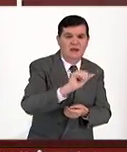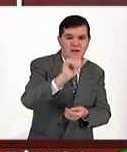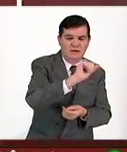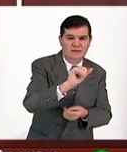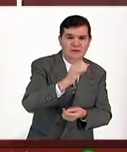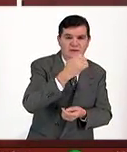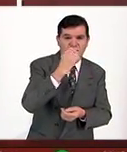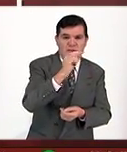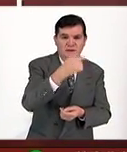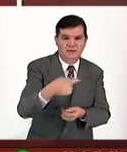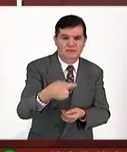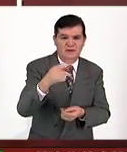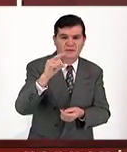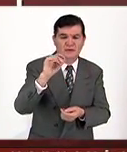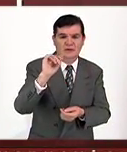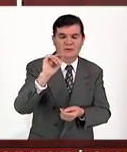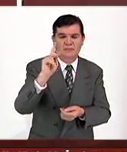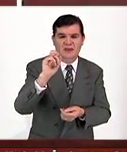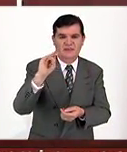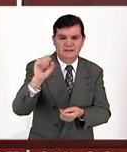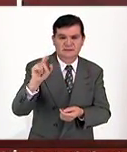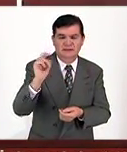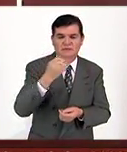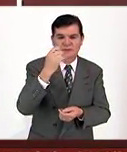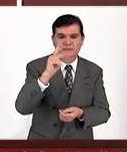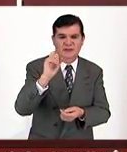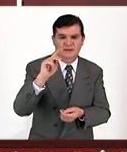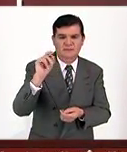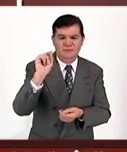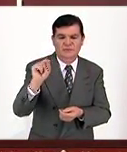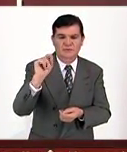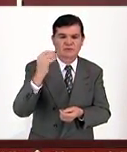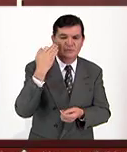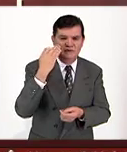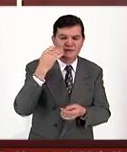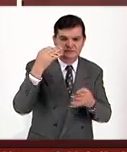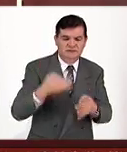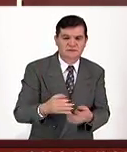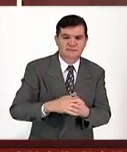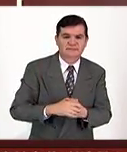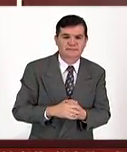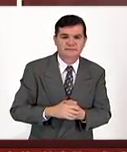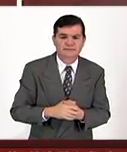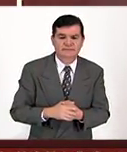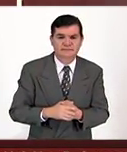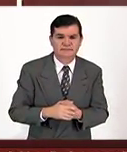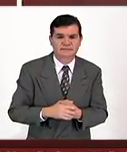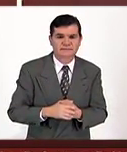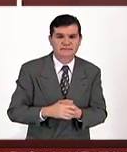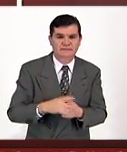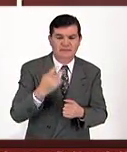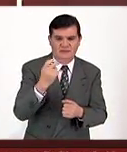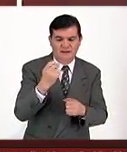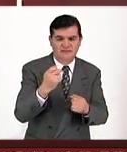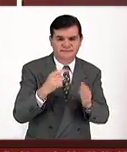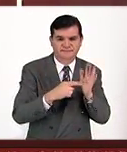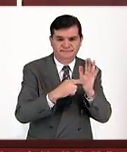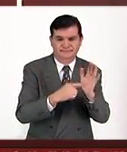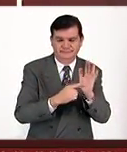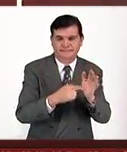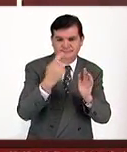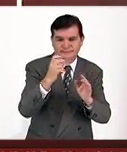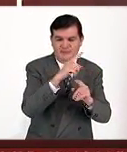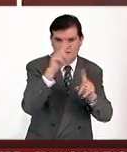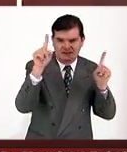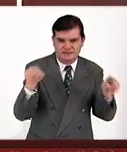@escuela_padres Ok, y Facebook escuelaparapadres.com, sitio oficial. perfecto. Ahí Ahí los está. puede ver justamente en su pantalla,